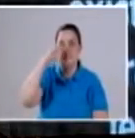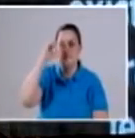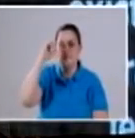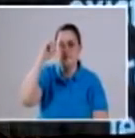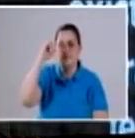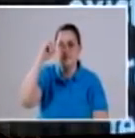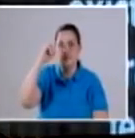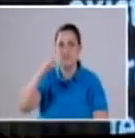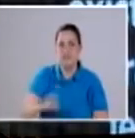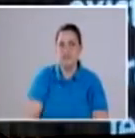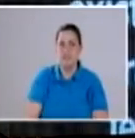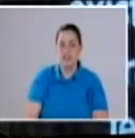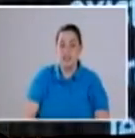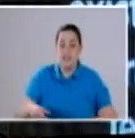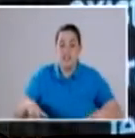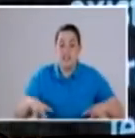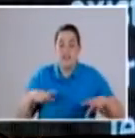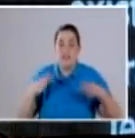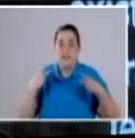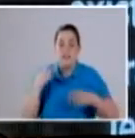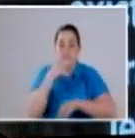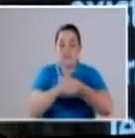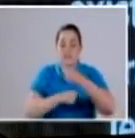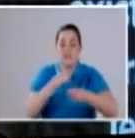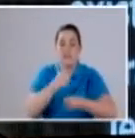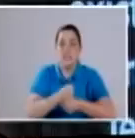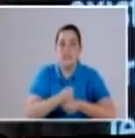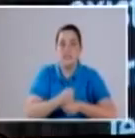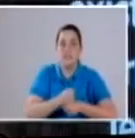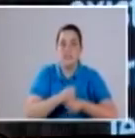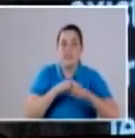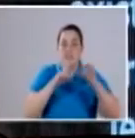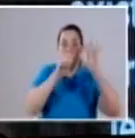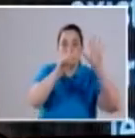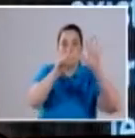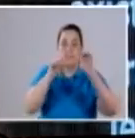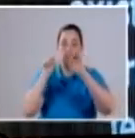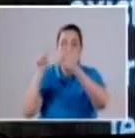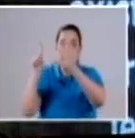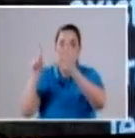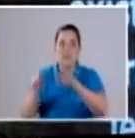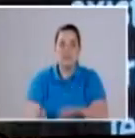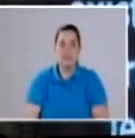el que nos tocó vivir en el 70 y qué. ¡Ja!